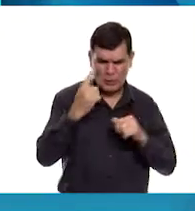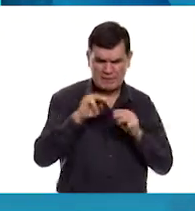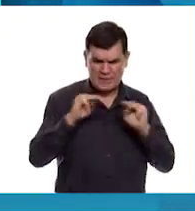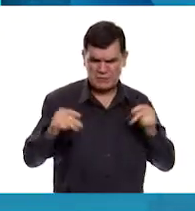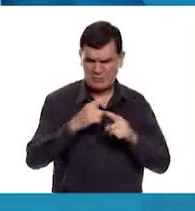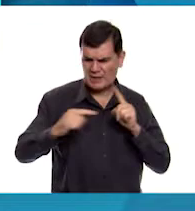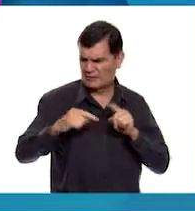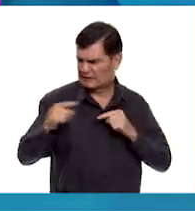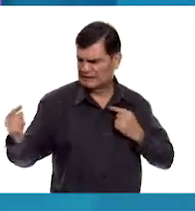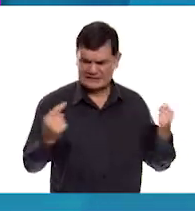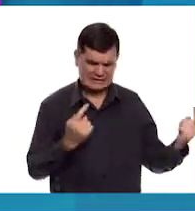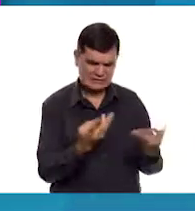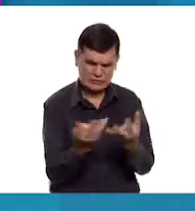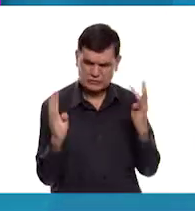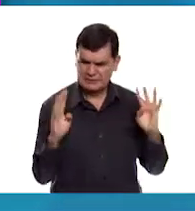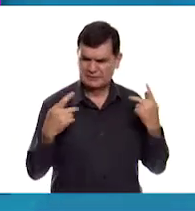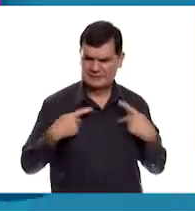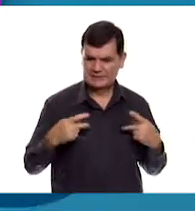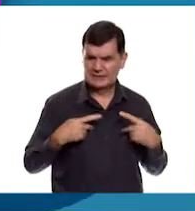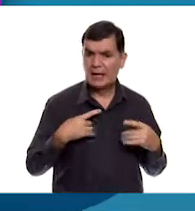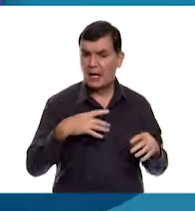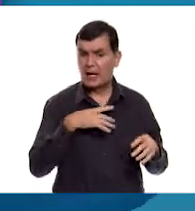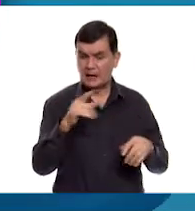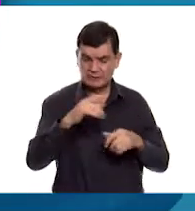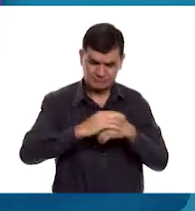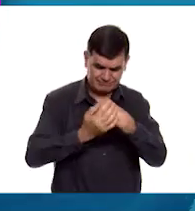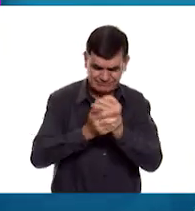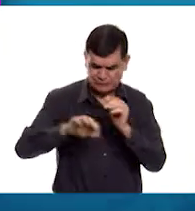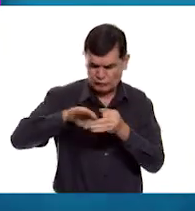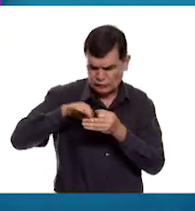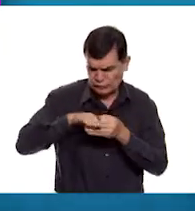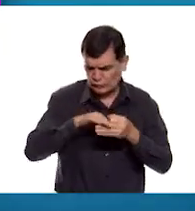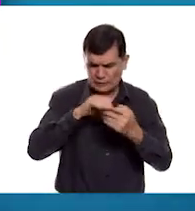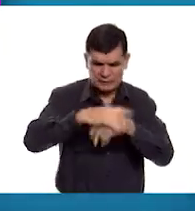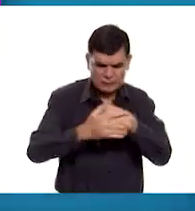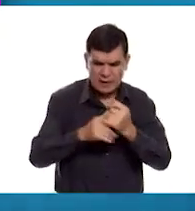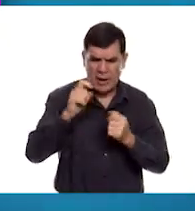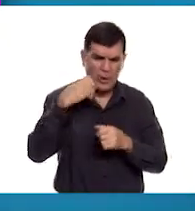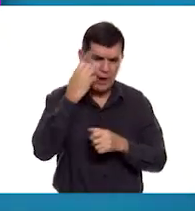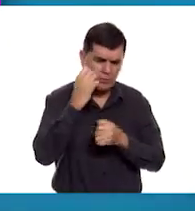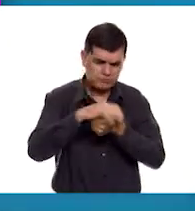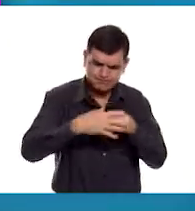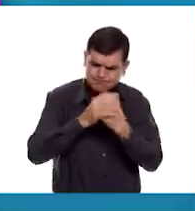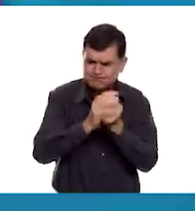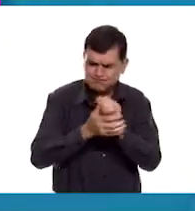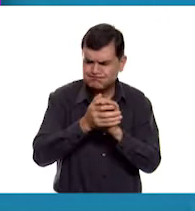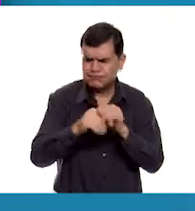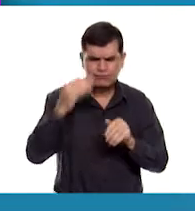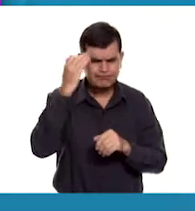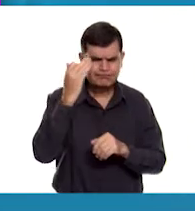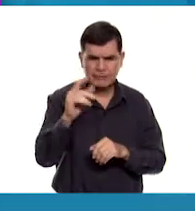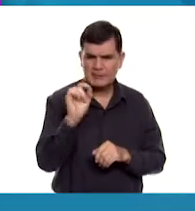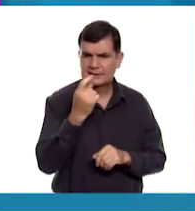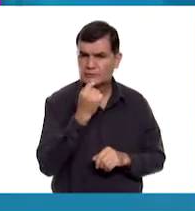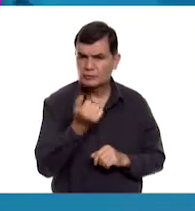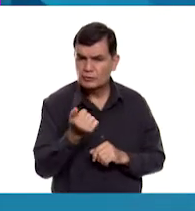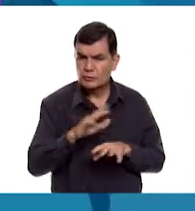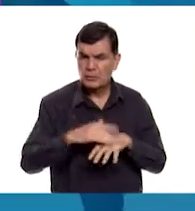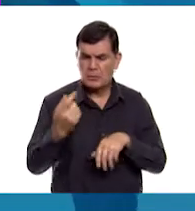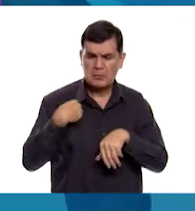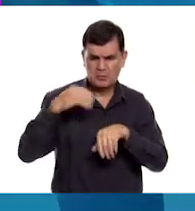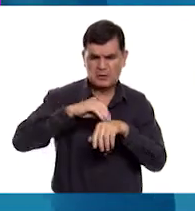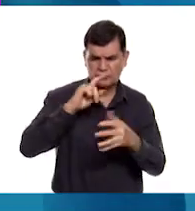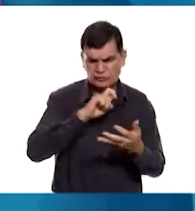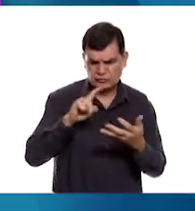metro y medio entre tú y los demás. Lávate las manos muy seguido con agua y jabón por lo menos durante 20 segundos o